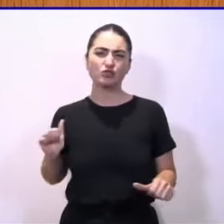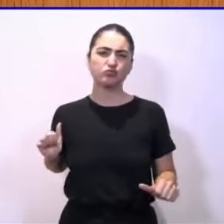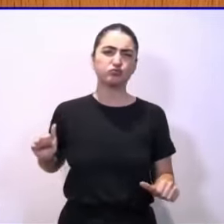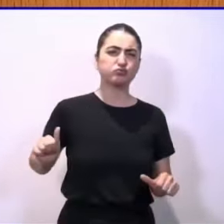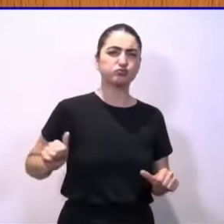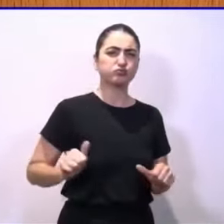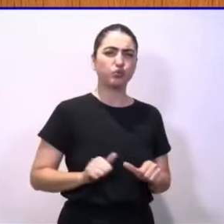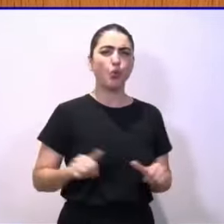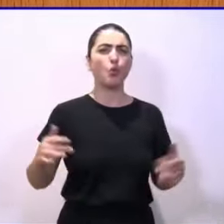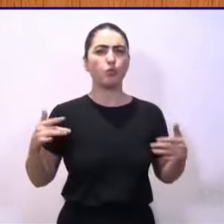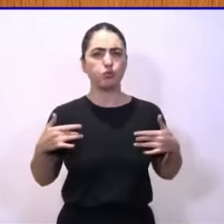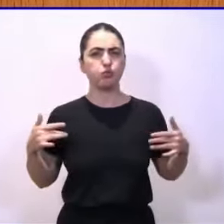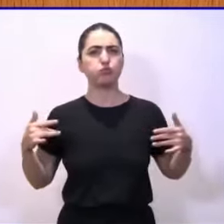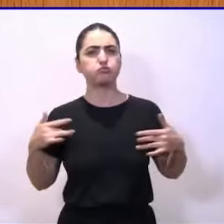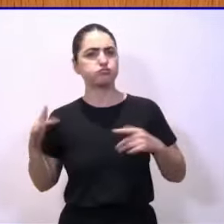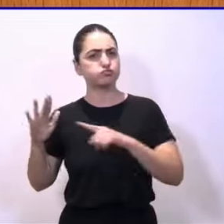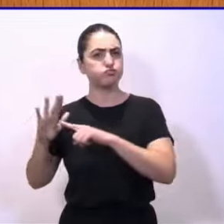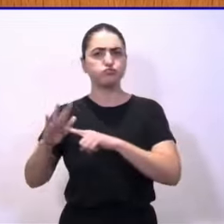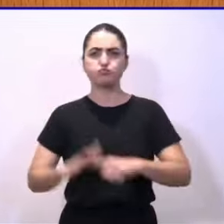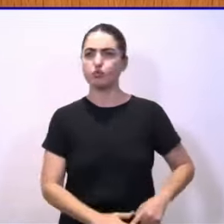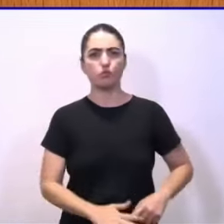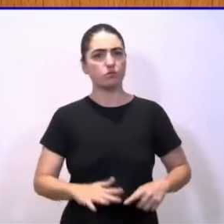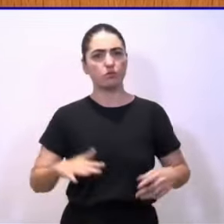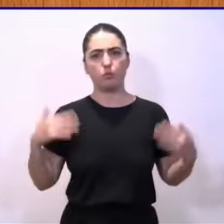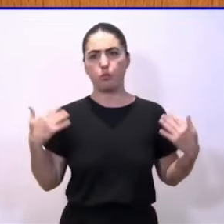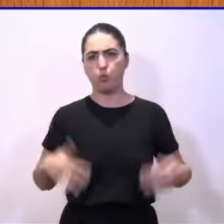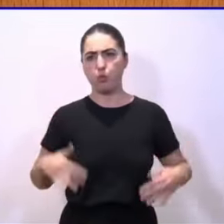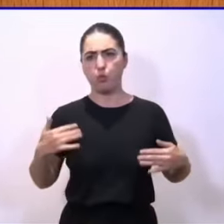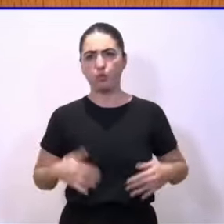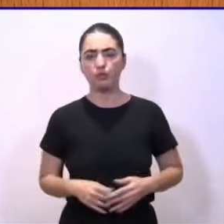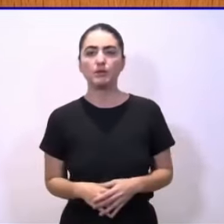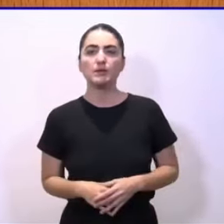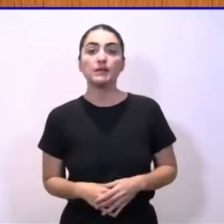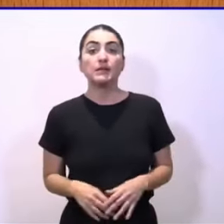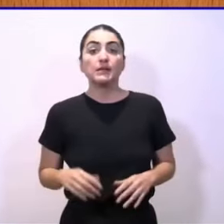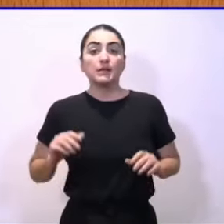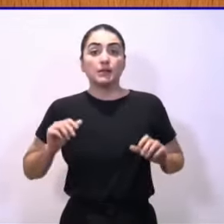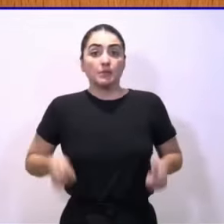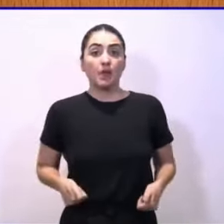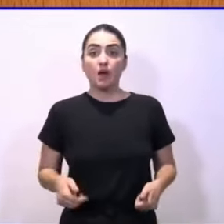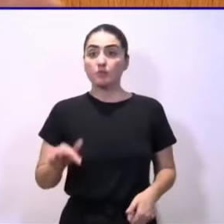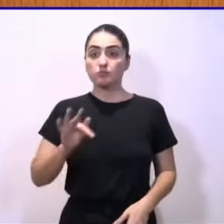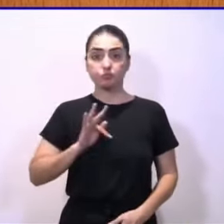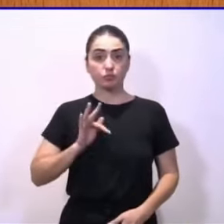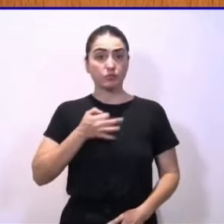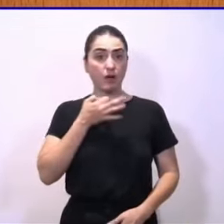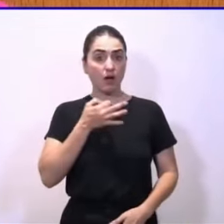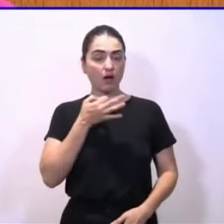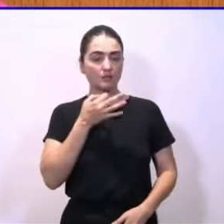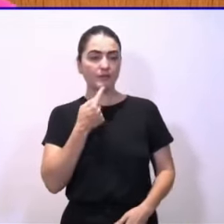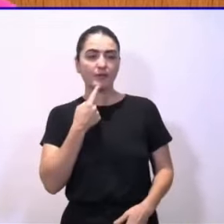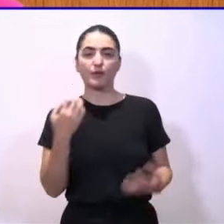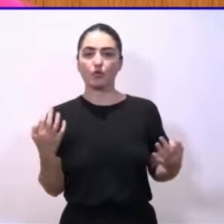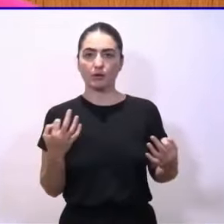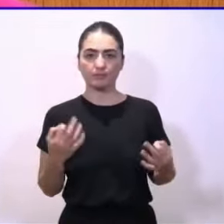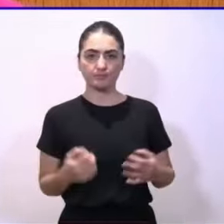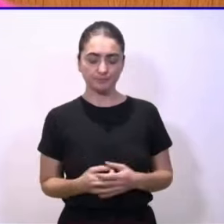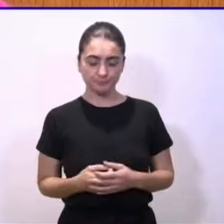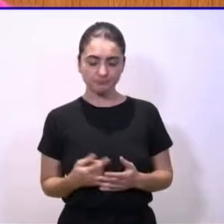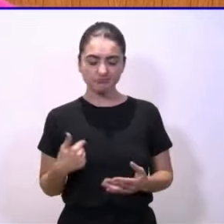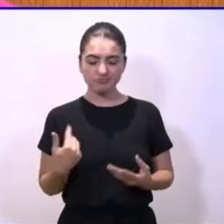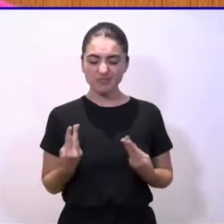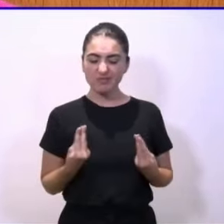sufriendo una discriminación flagrante. Yo iba a empezar esta intervención diciendo que tenía